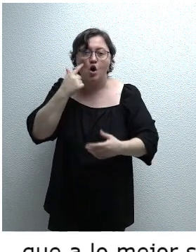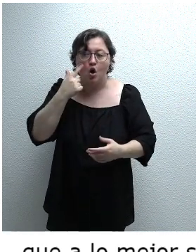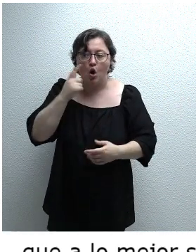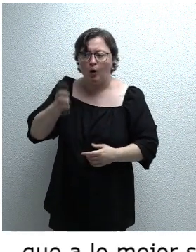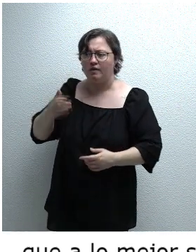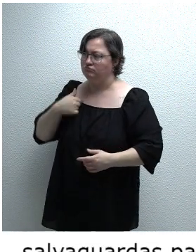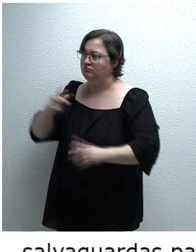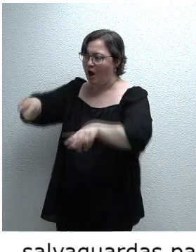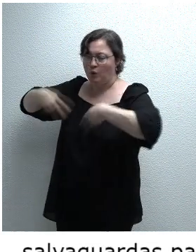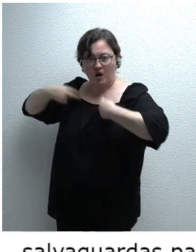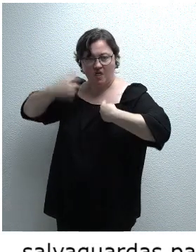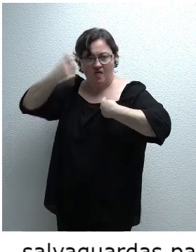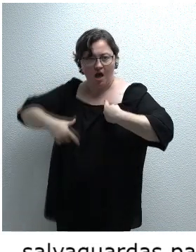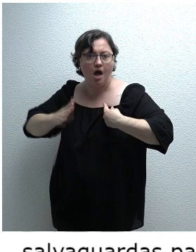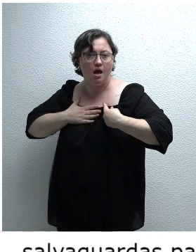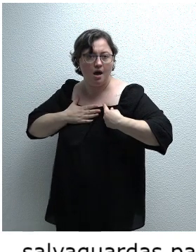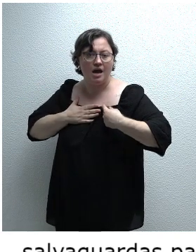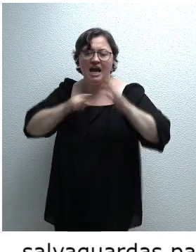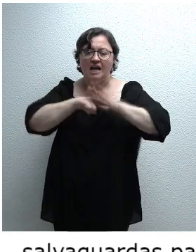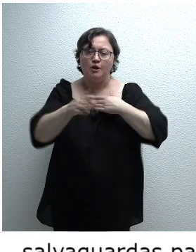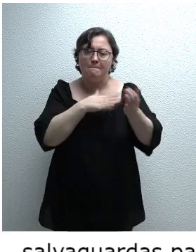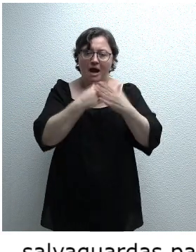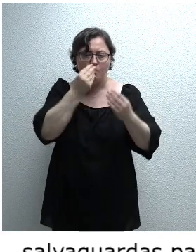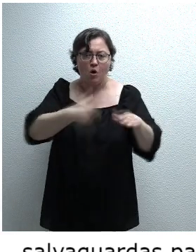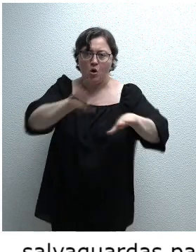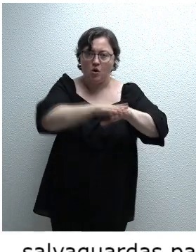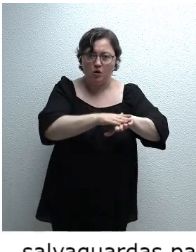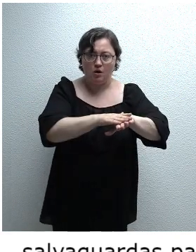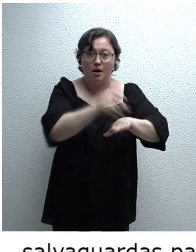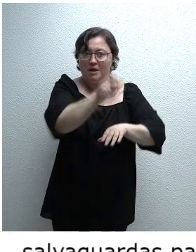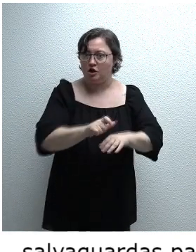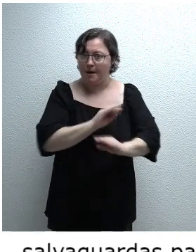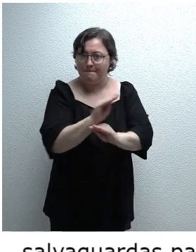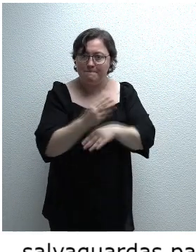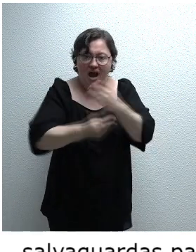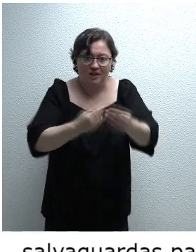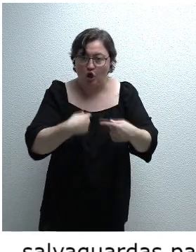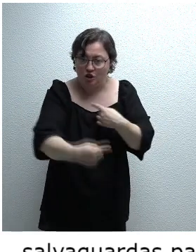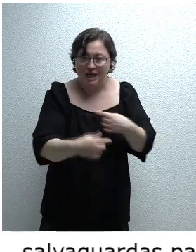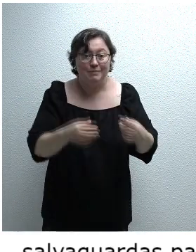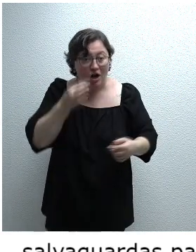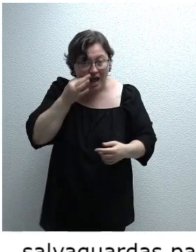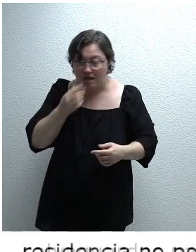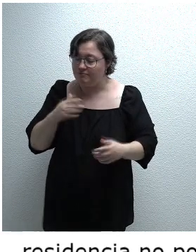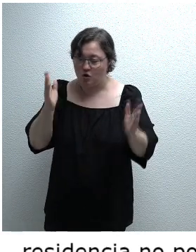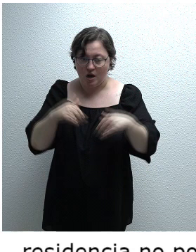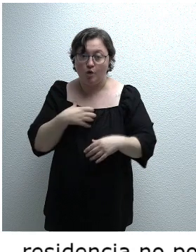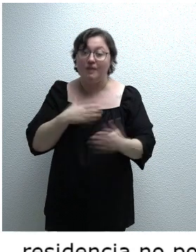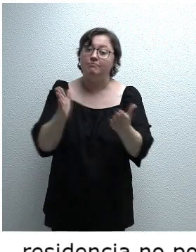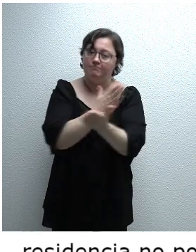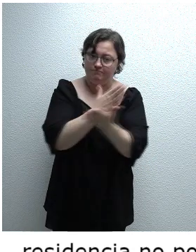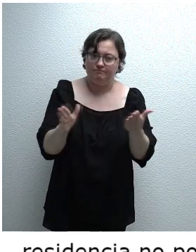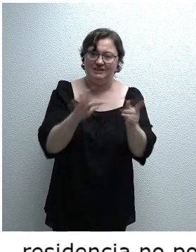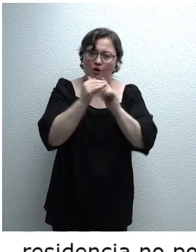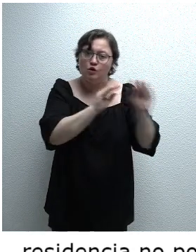juez a pedir una autorización para hacer cualquier gestión para la persona cuya guarda de hecho realmente tiene. Entonces, habrá que diferenciar mucho